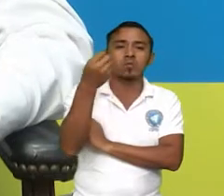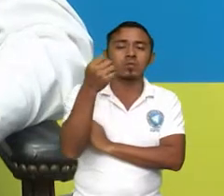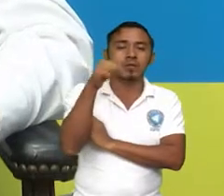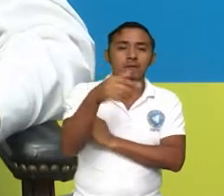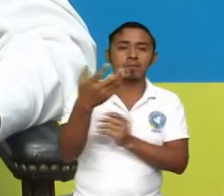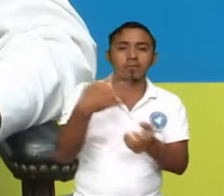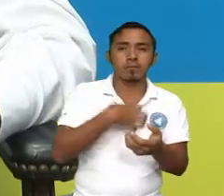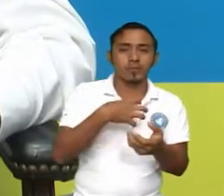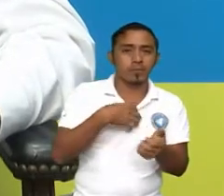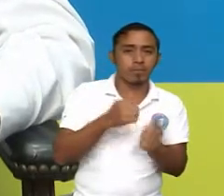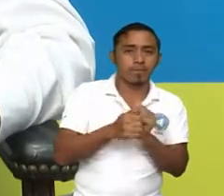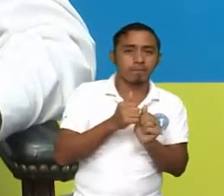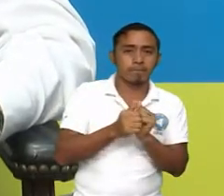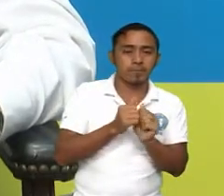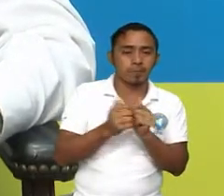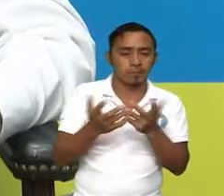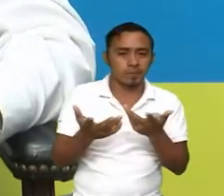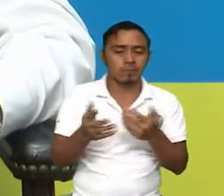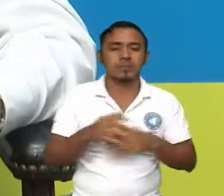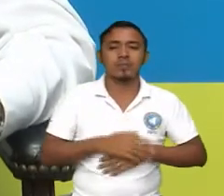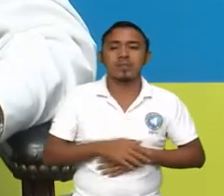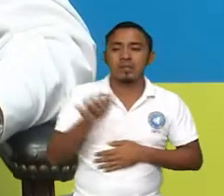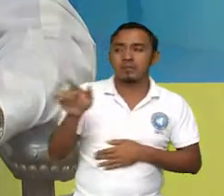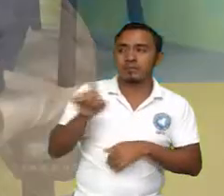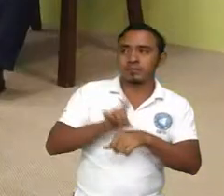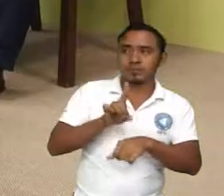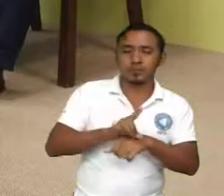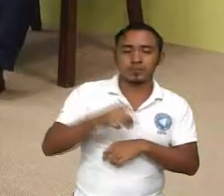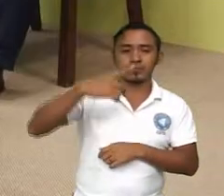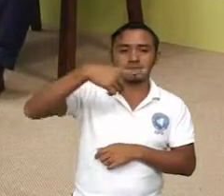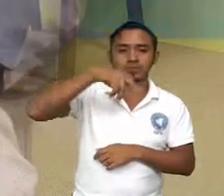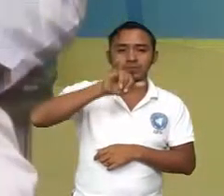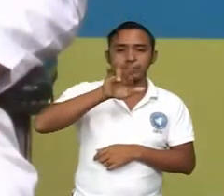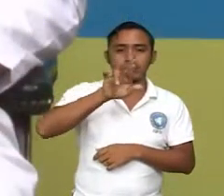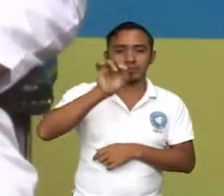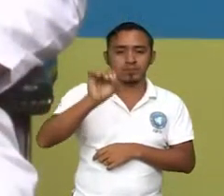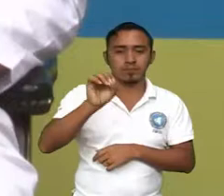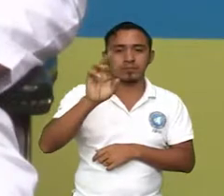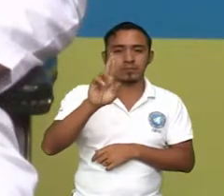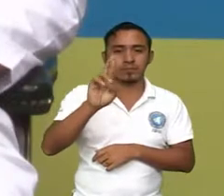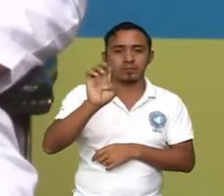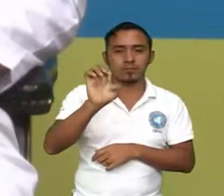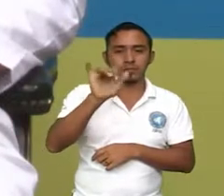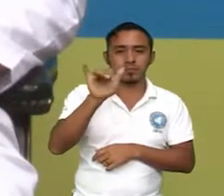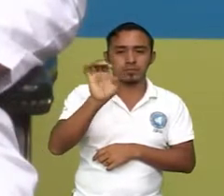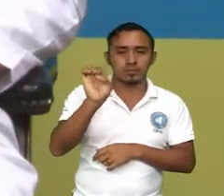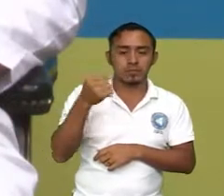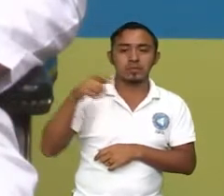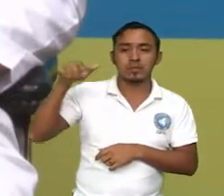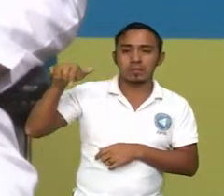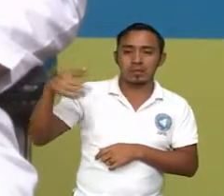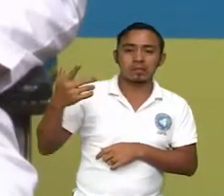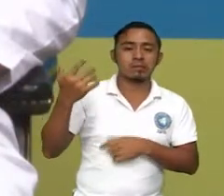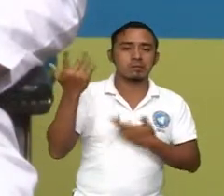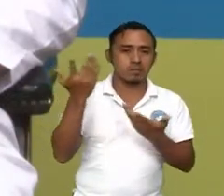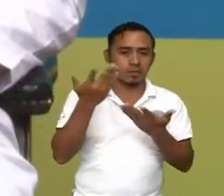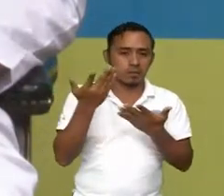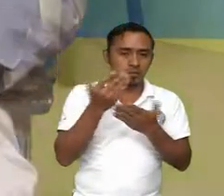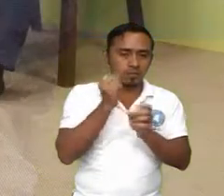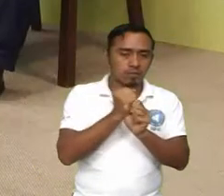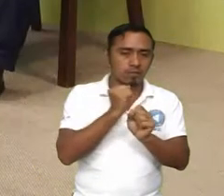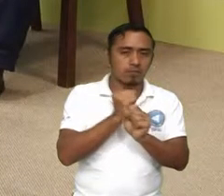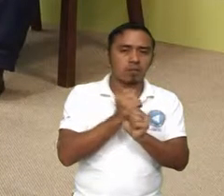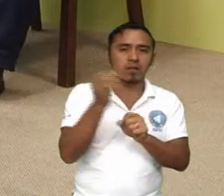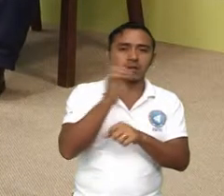al doctor piero reyes quien es médico internista del hospital occidental de managua doctor fernando